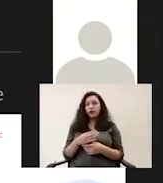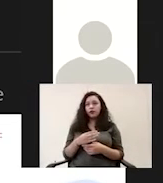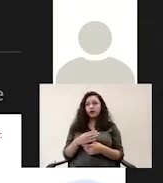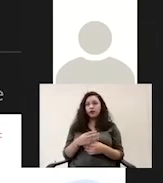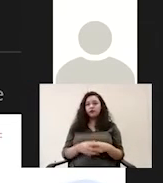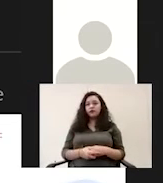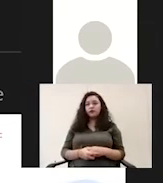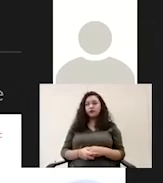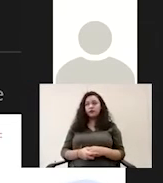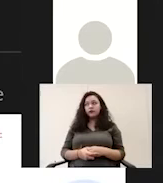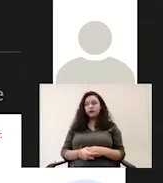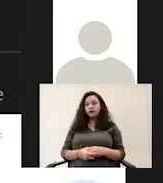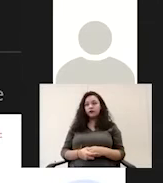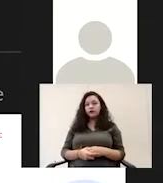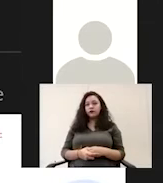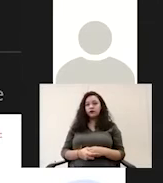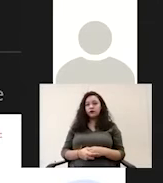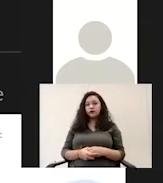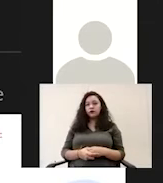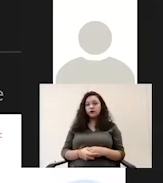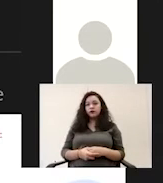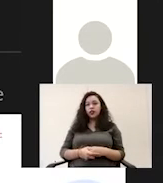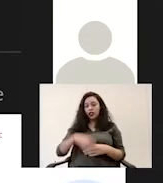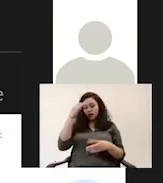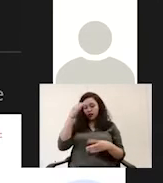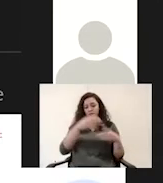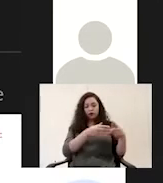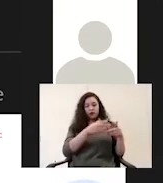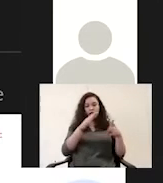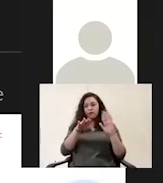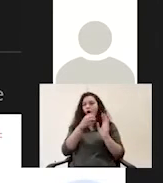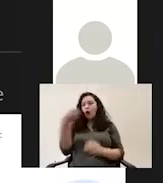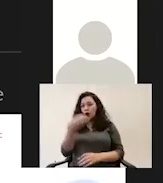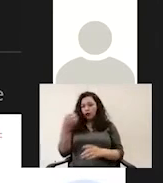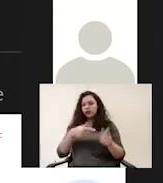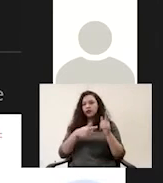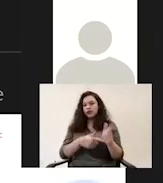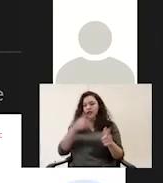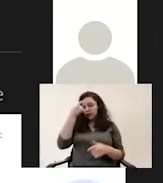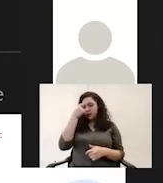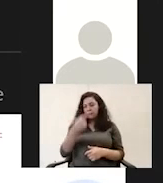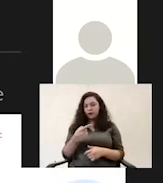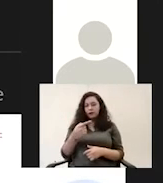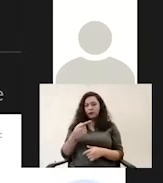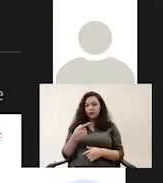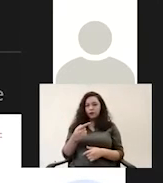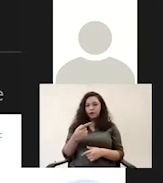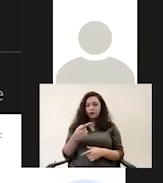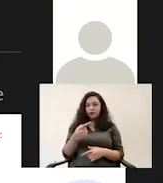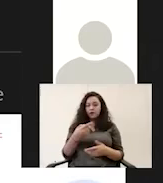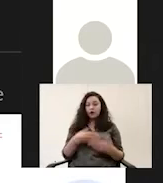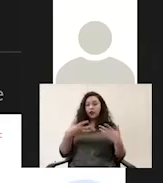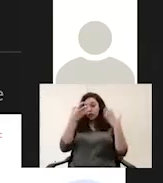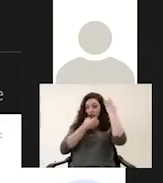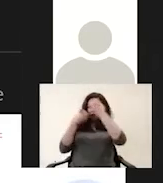seguir la secuencia que tiene esta capacitación porque justamente es como se va a empezar a evaluar cuando se